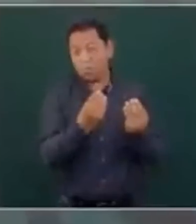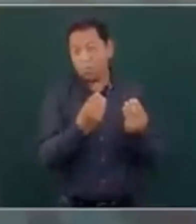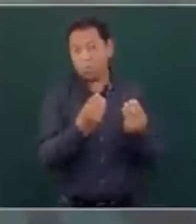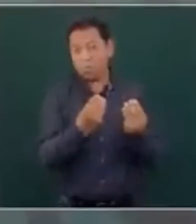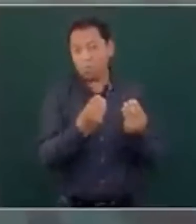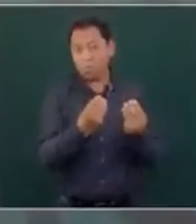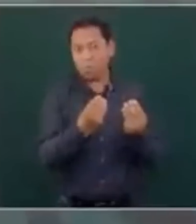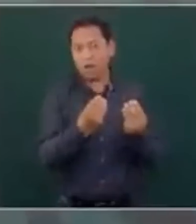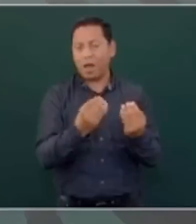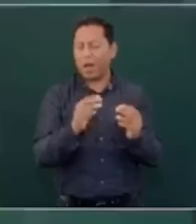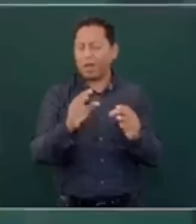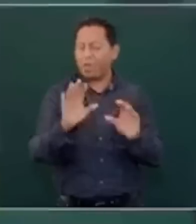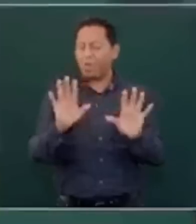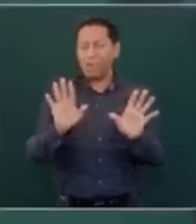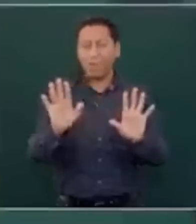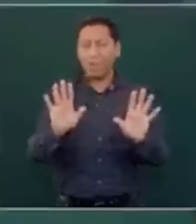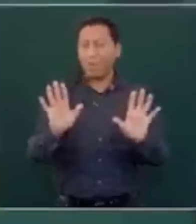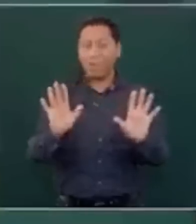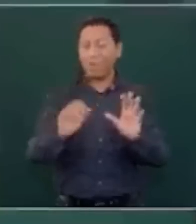No,